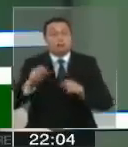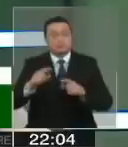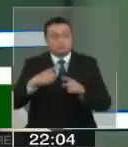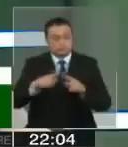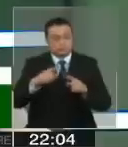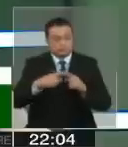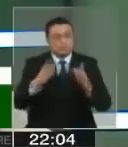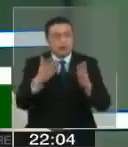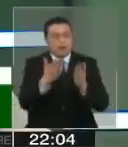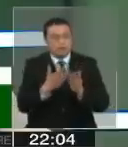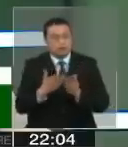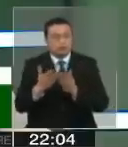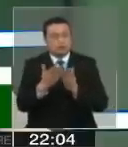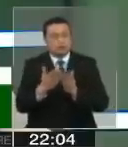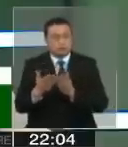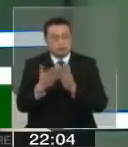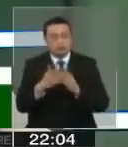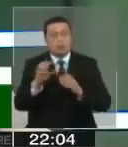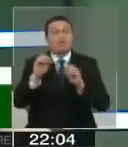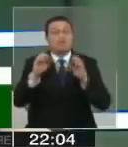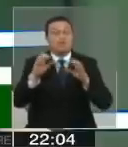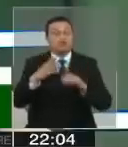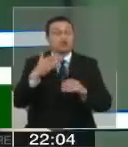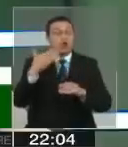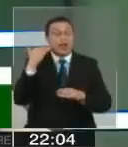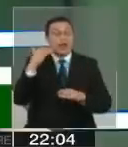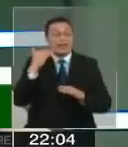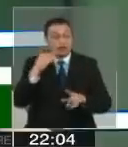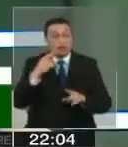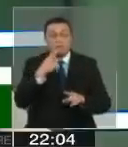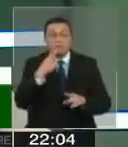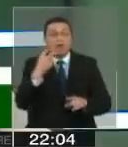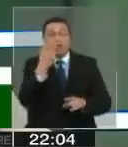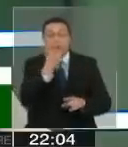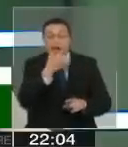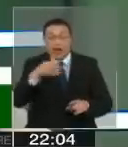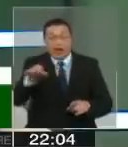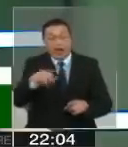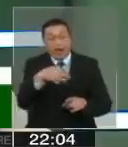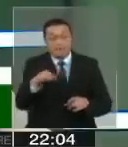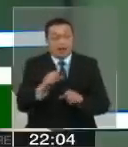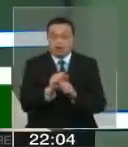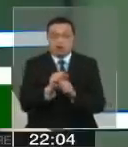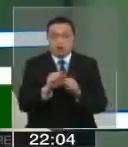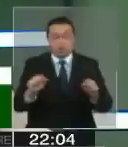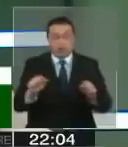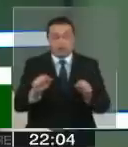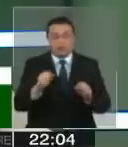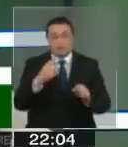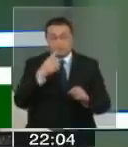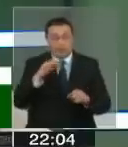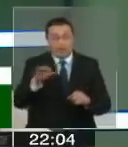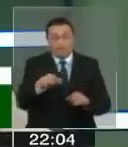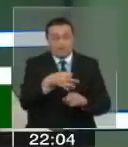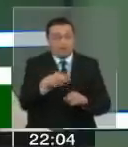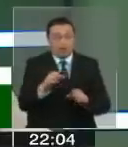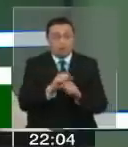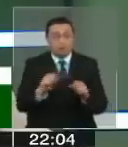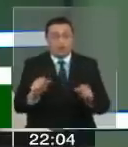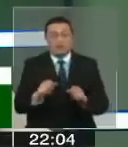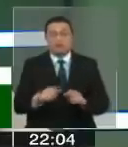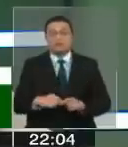múltiples estudios. La mayoría de los niños no alcanza el lenguaje verbal, o sea, no alcanza el lenguaje hablado. La mayoría, no